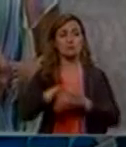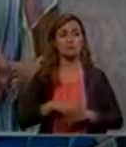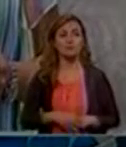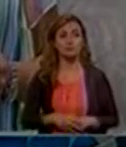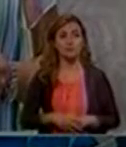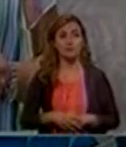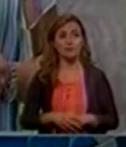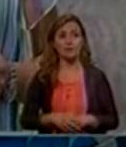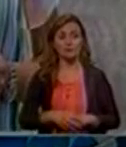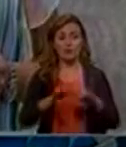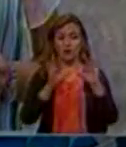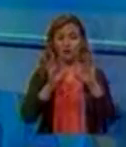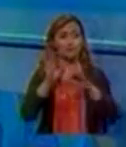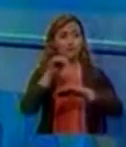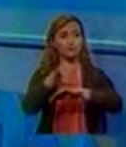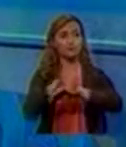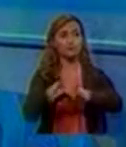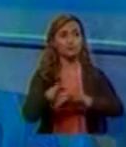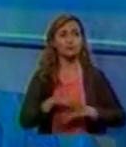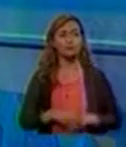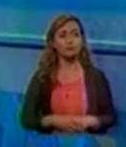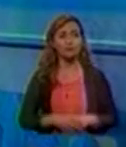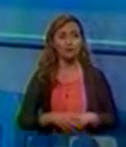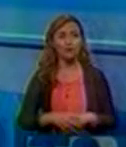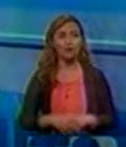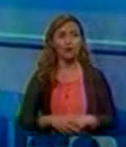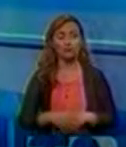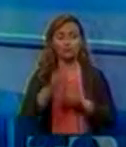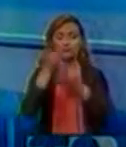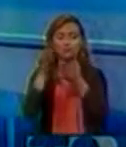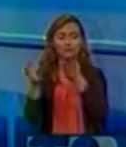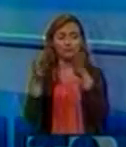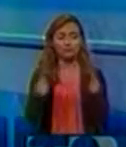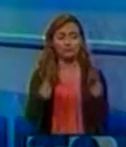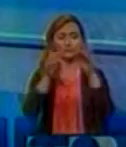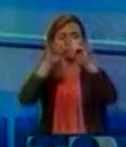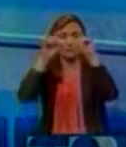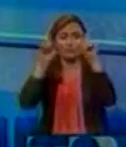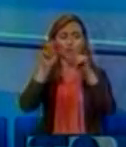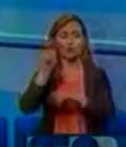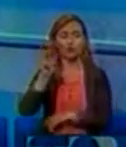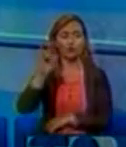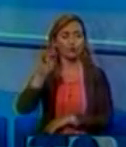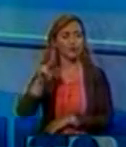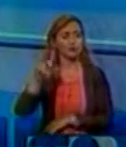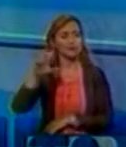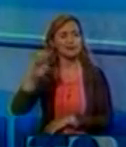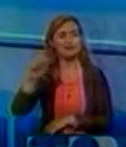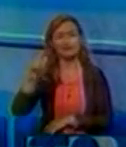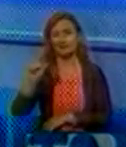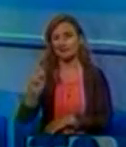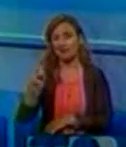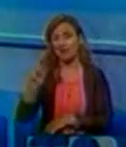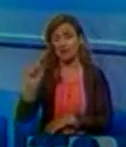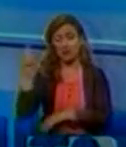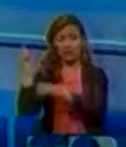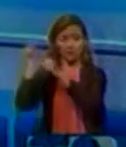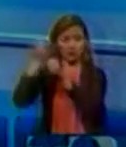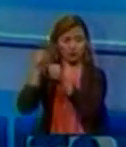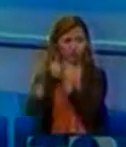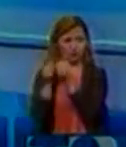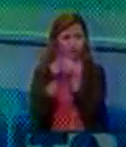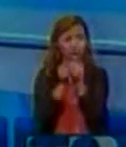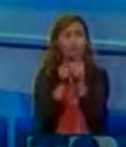Igual para ti, Daniela, una excelente tarde. Y tras conocerse esta información, el portal Wikileaks, del cual Assange es el cofundador, reaccionó